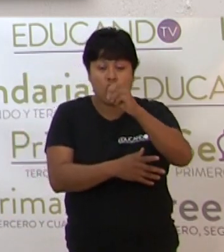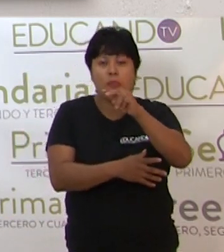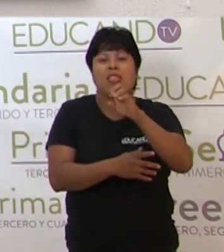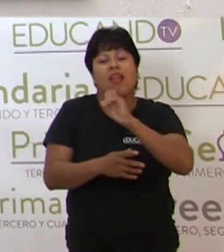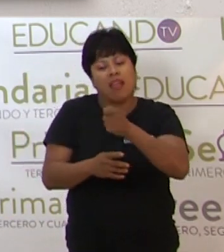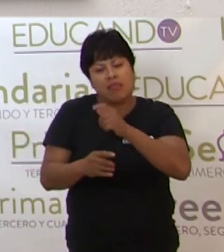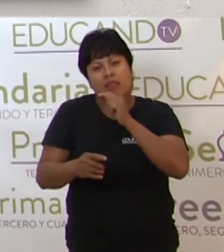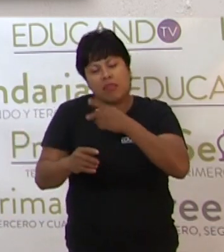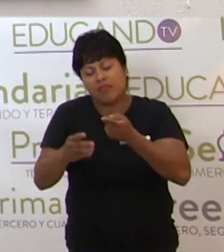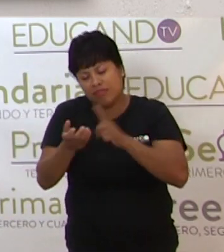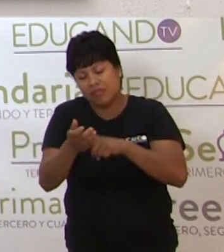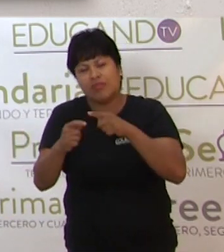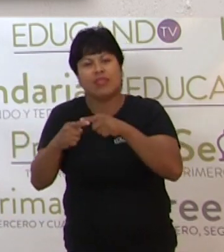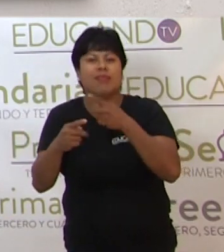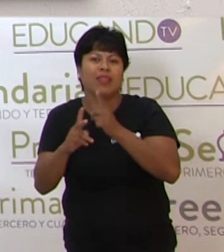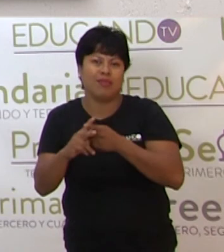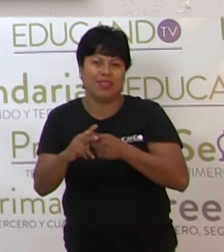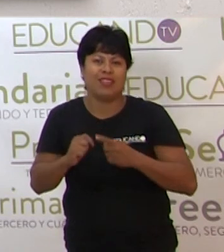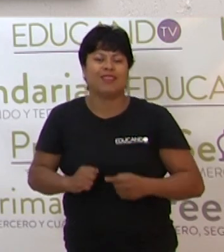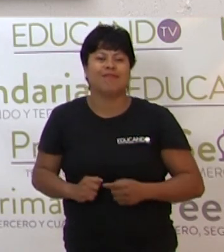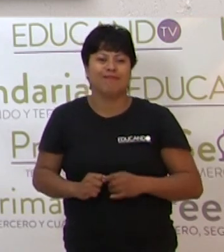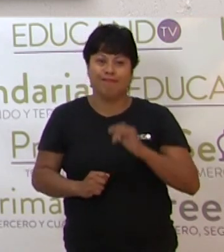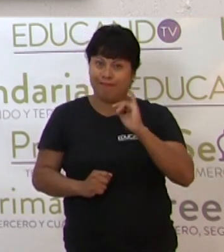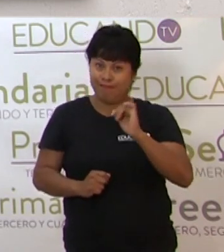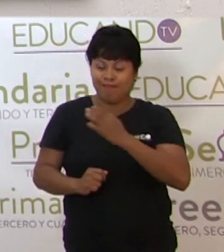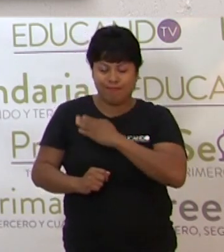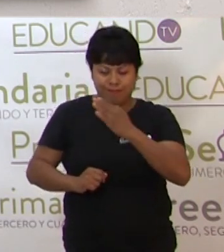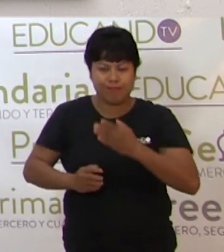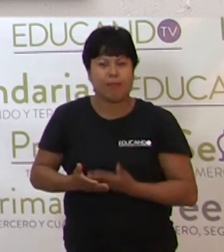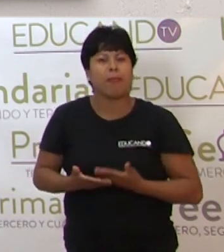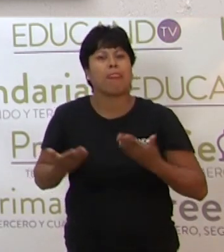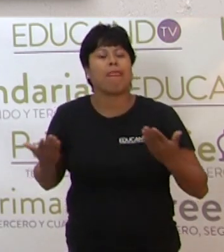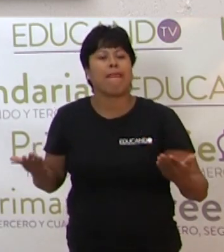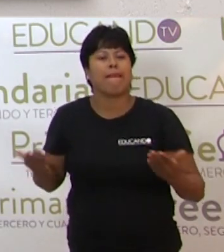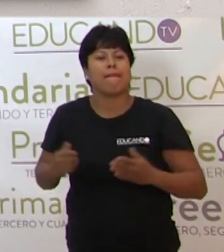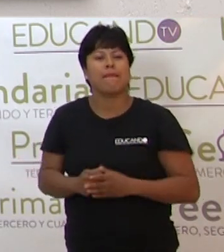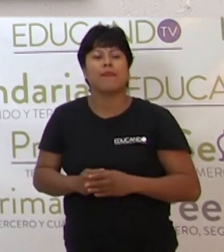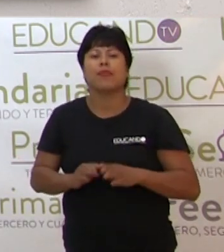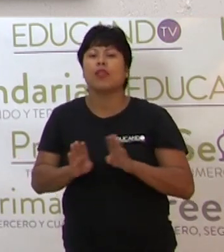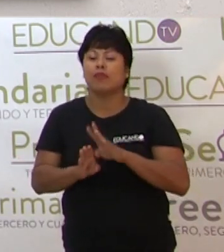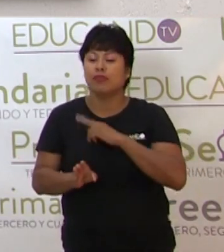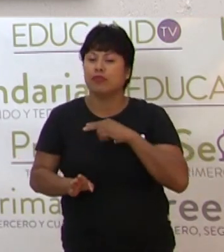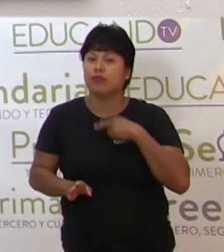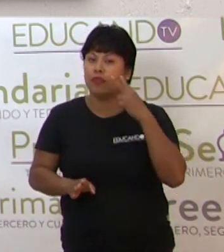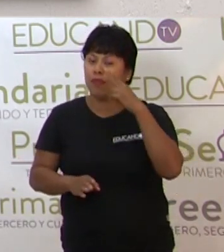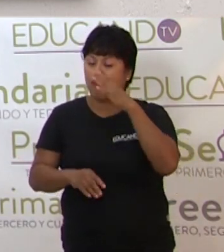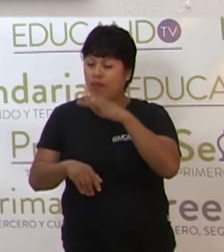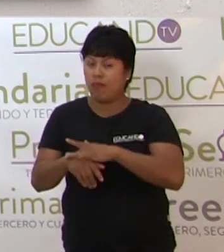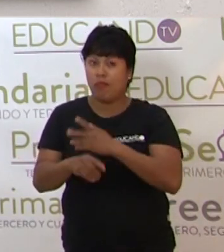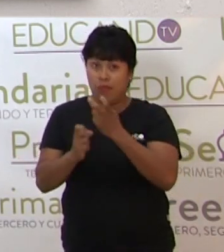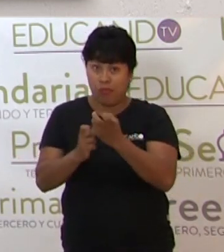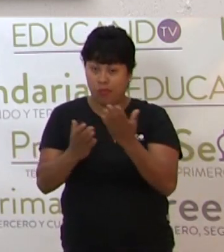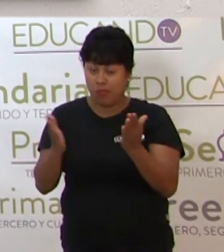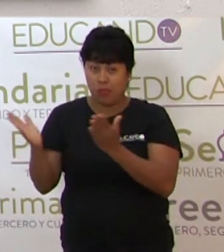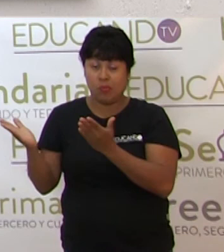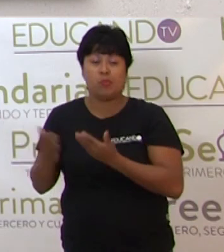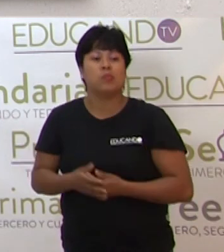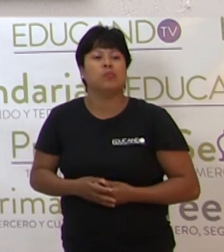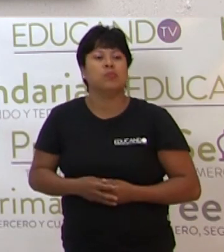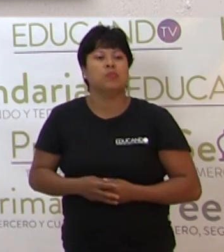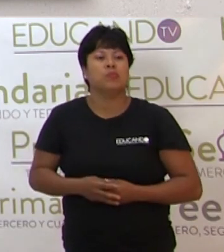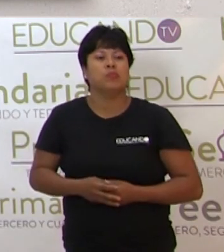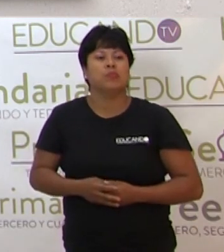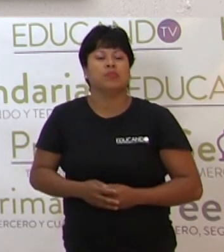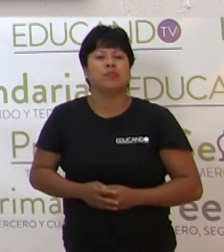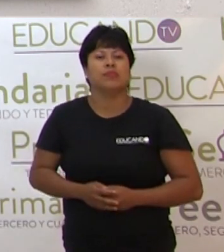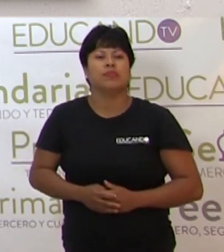de la matemática, ¿sí? Bueno, ahora, como ya vimos esta parte, ¿sí?,